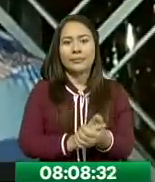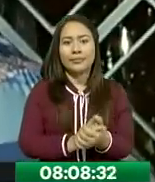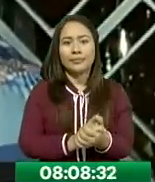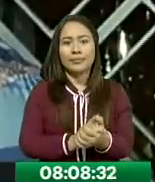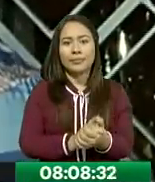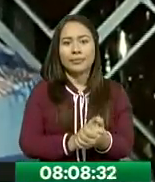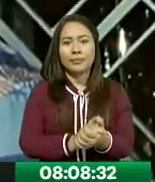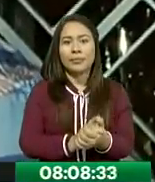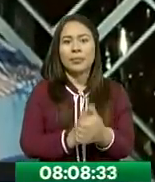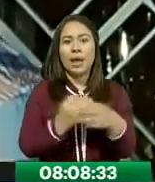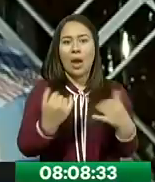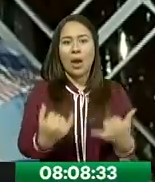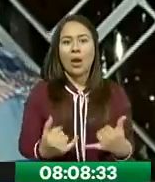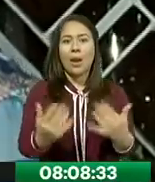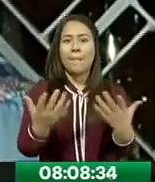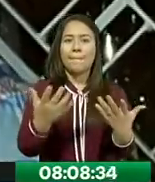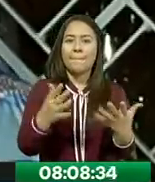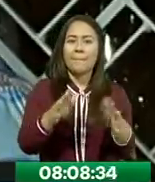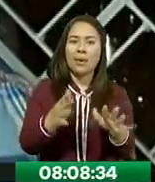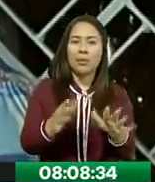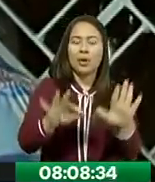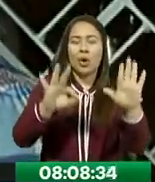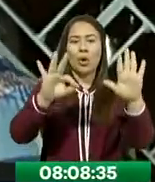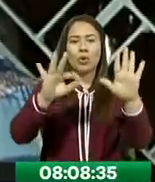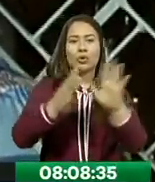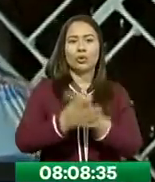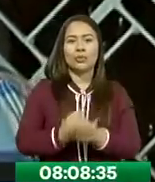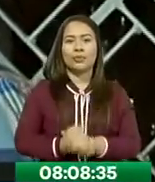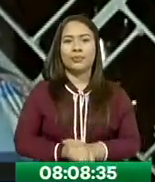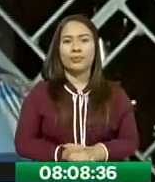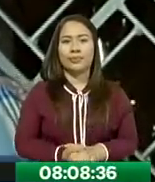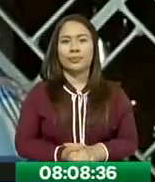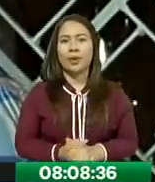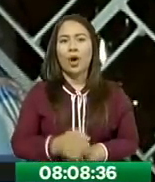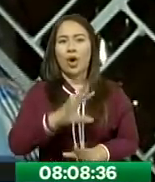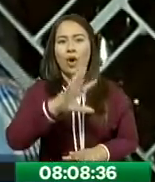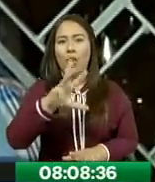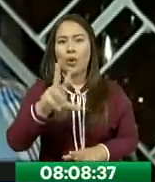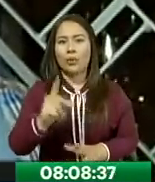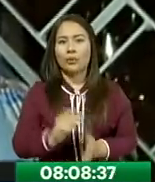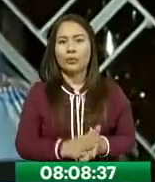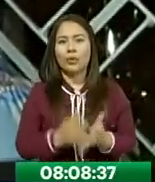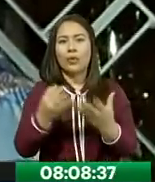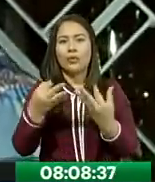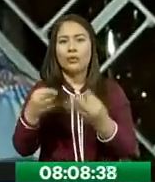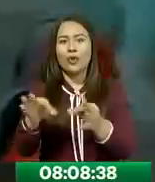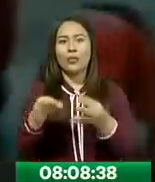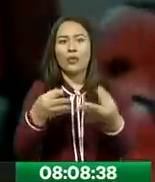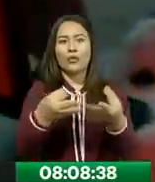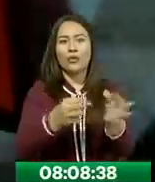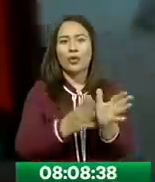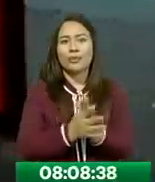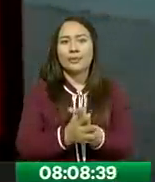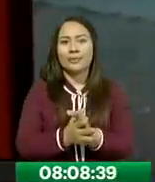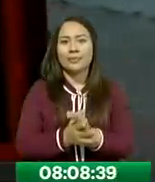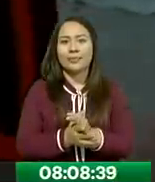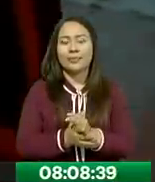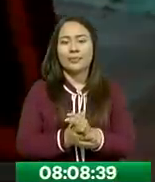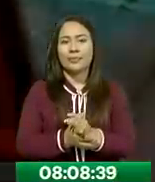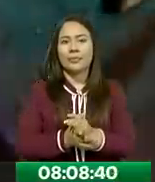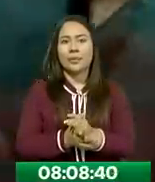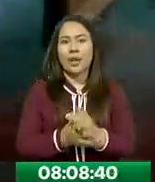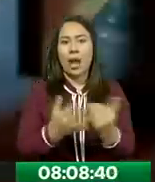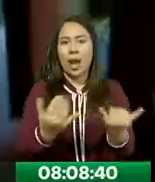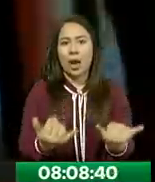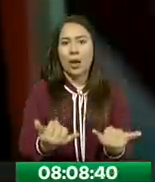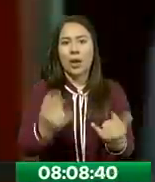un aproximado de unos 8 robos bajo esta modalidad y que de acuerdo a